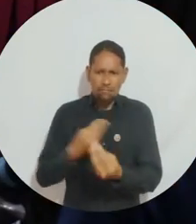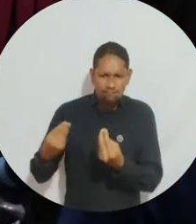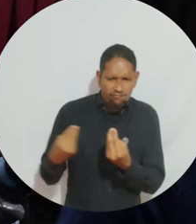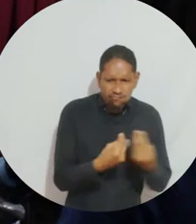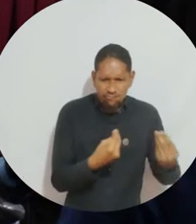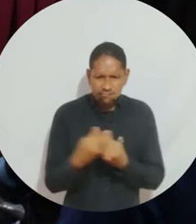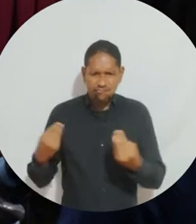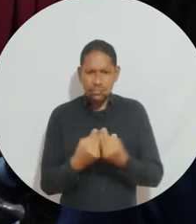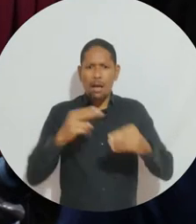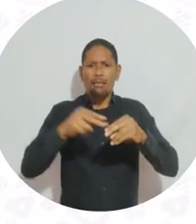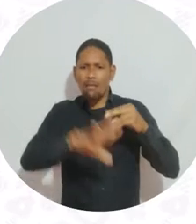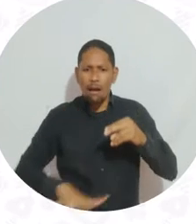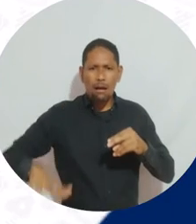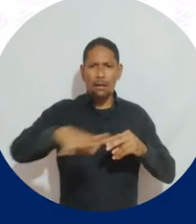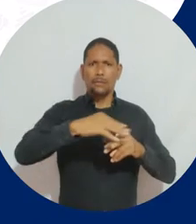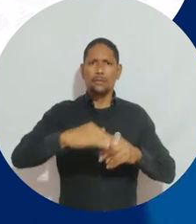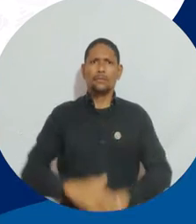Exactas, Físicas y Naturales.